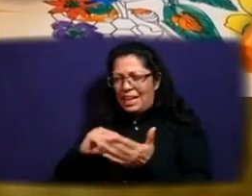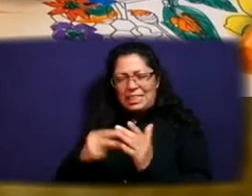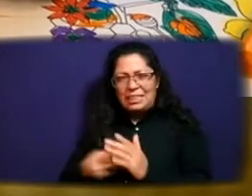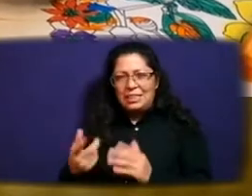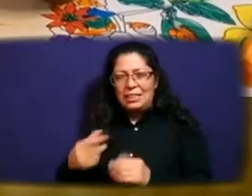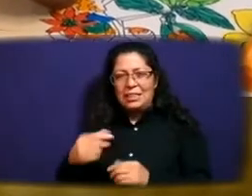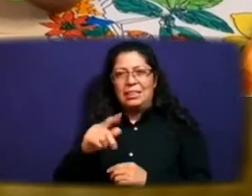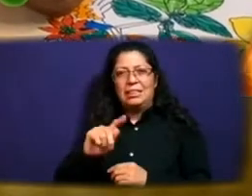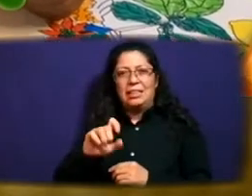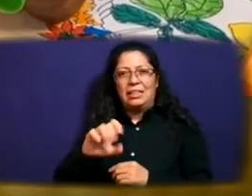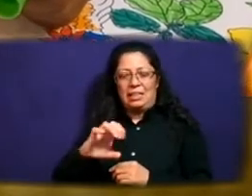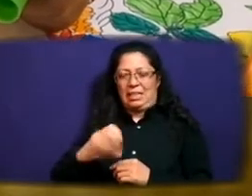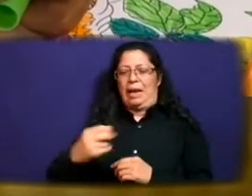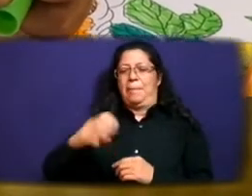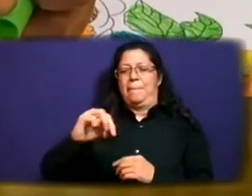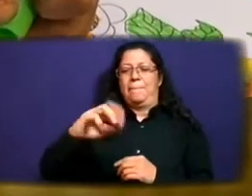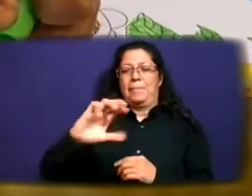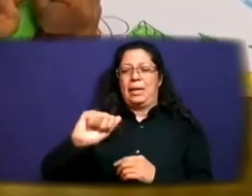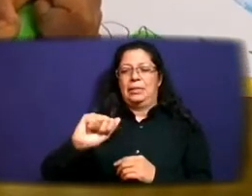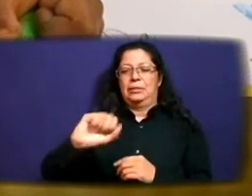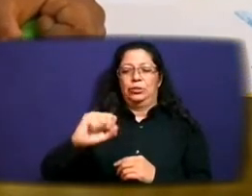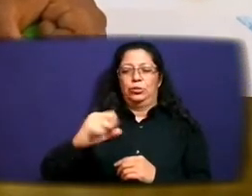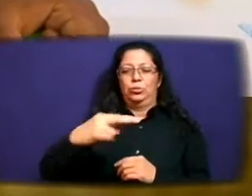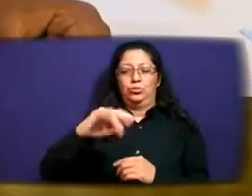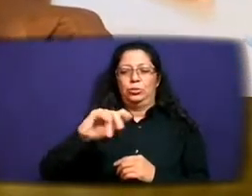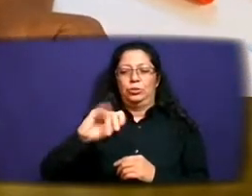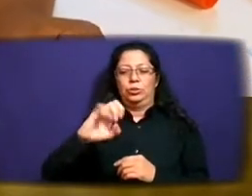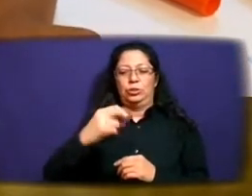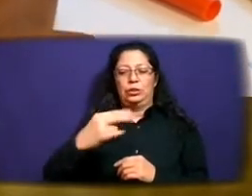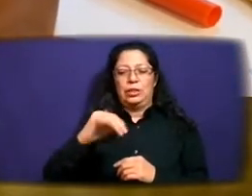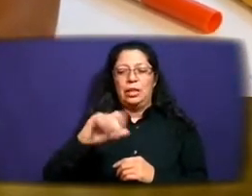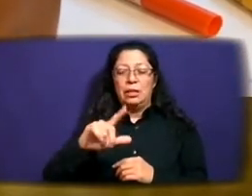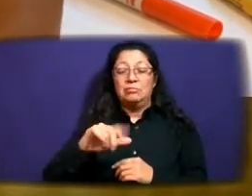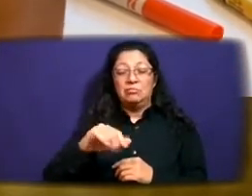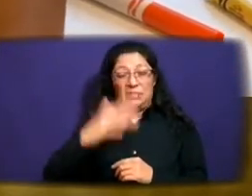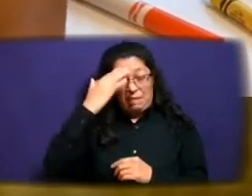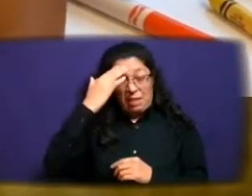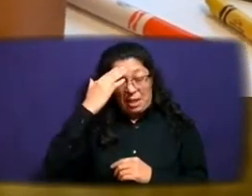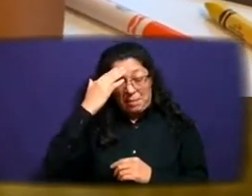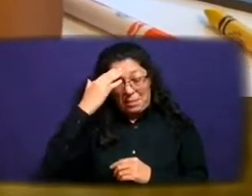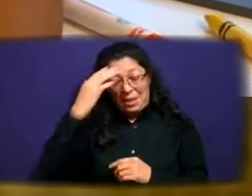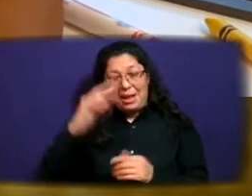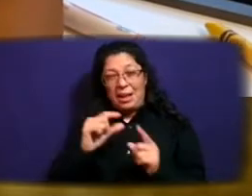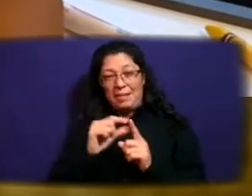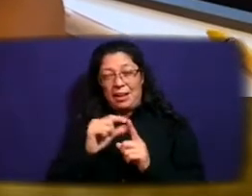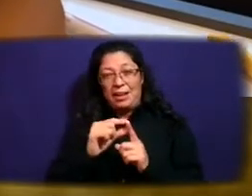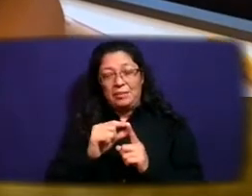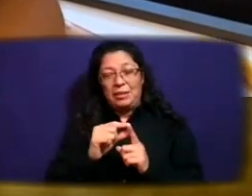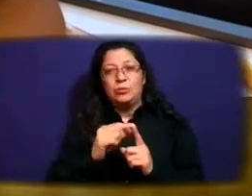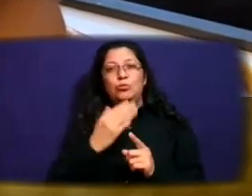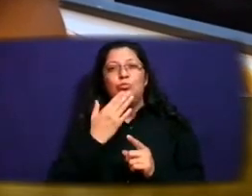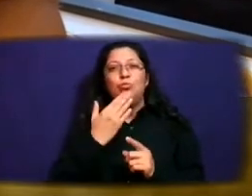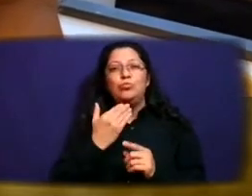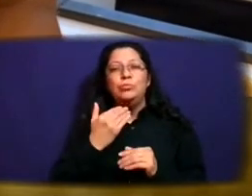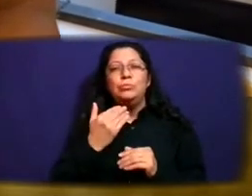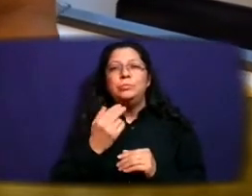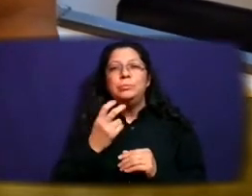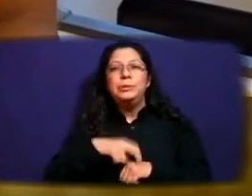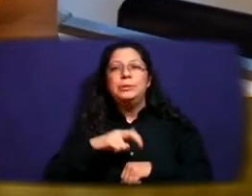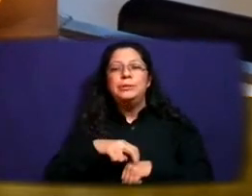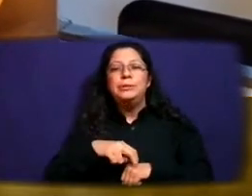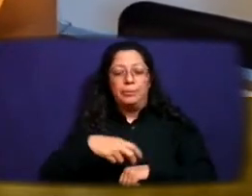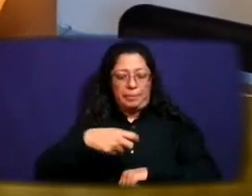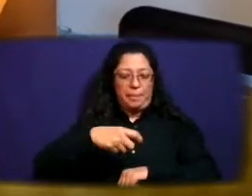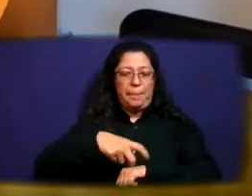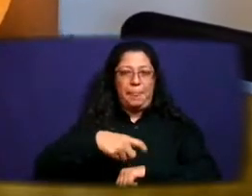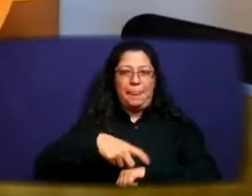la palabra para sweet potato y pumpkin en español, camote y calabaza.